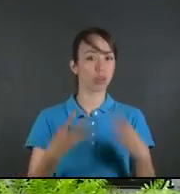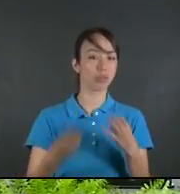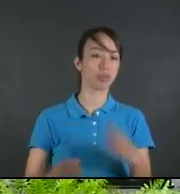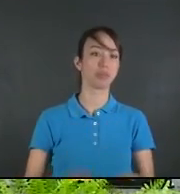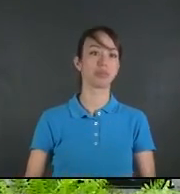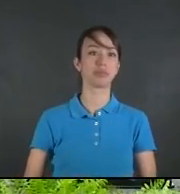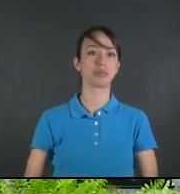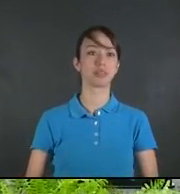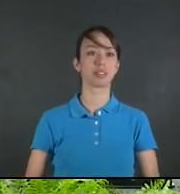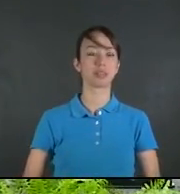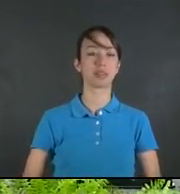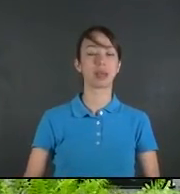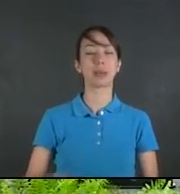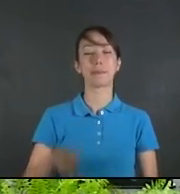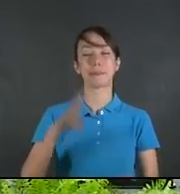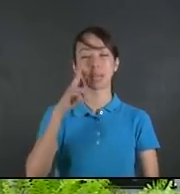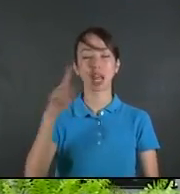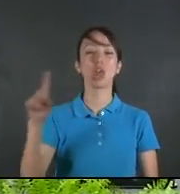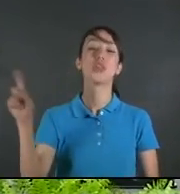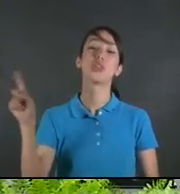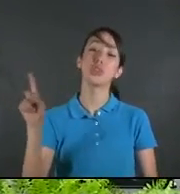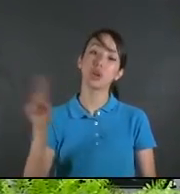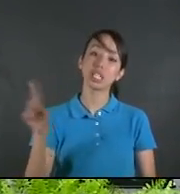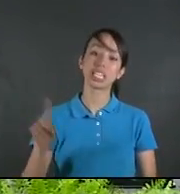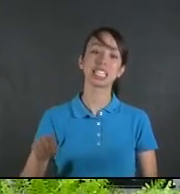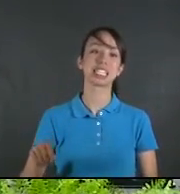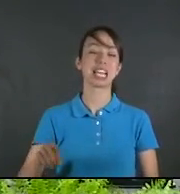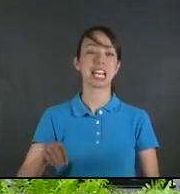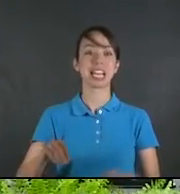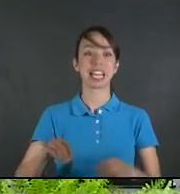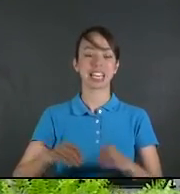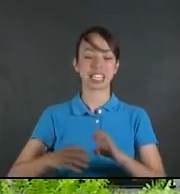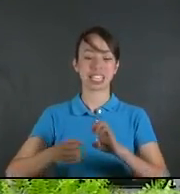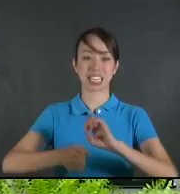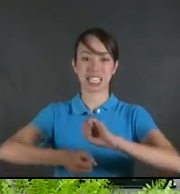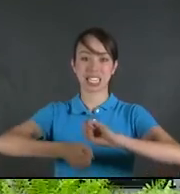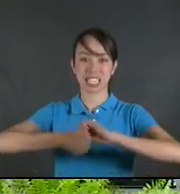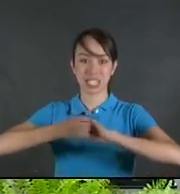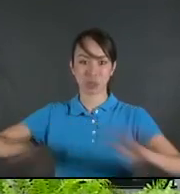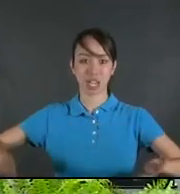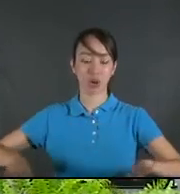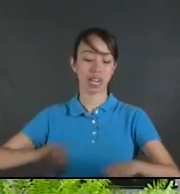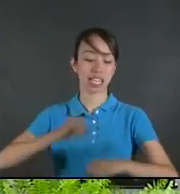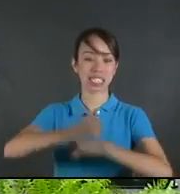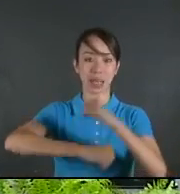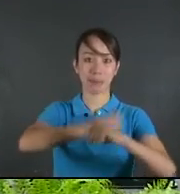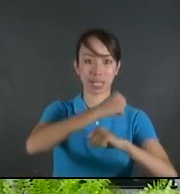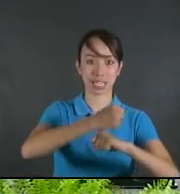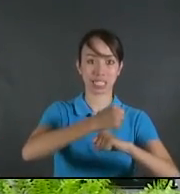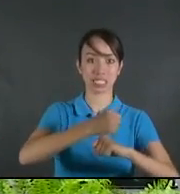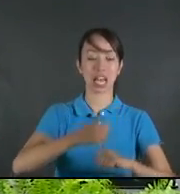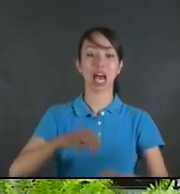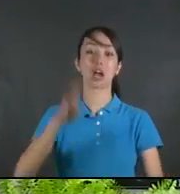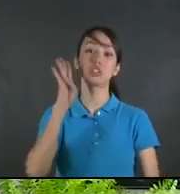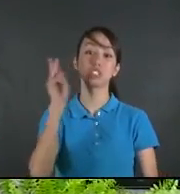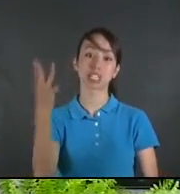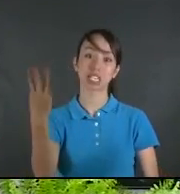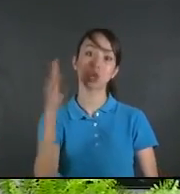mire dónde se le quitaron las amarras a los tres jóvenes hebreos en el